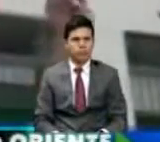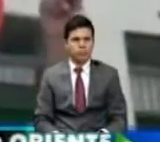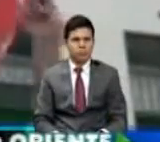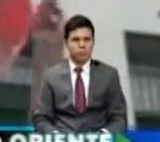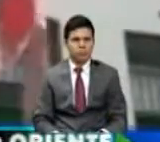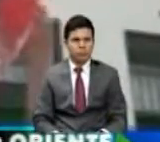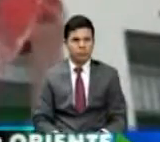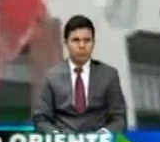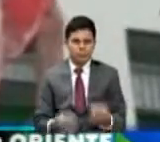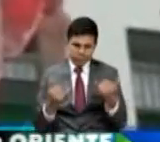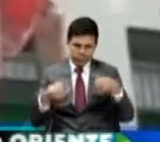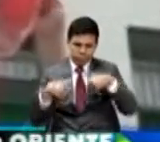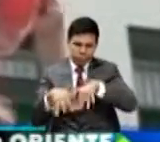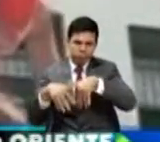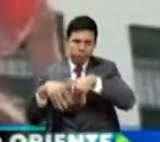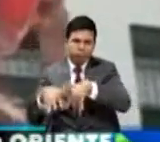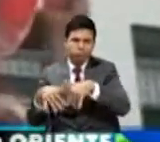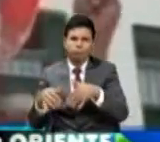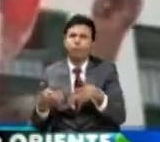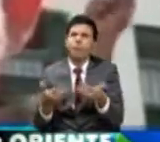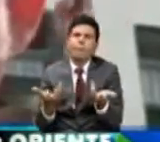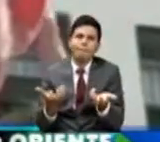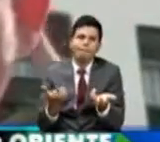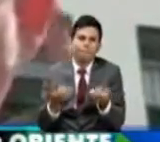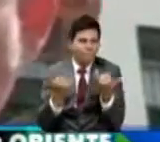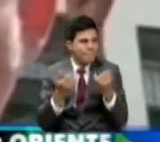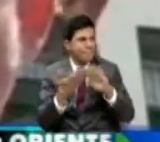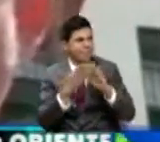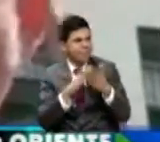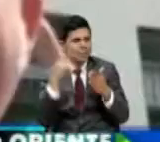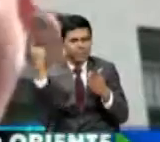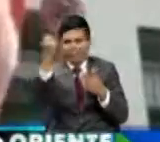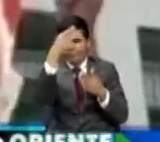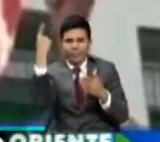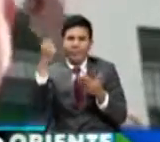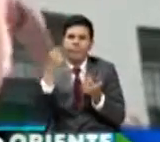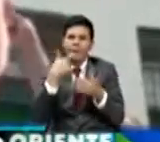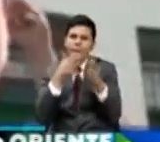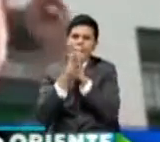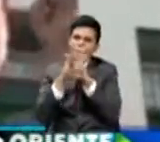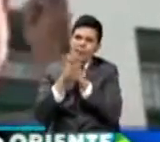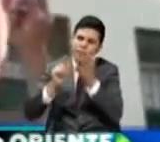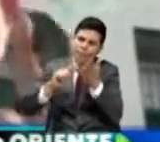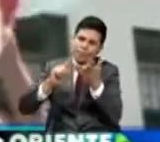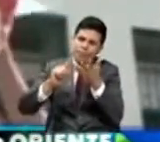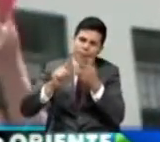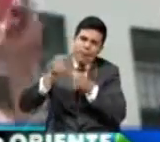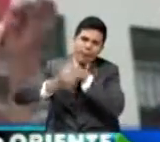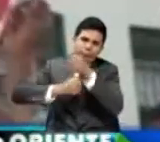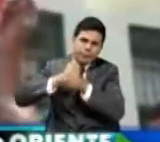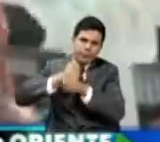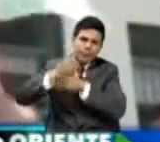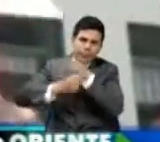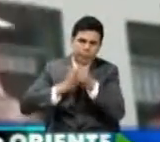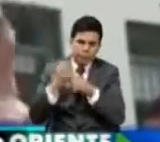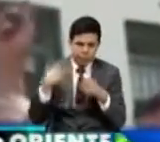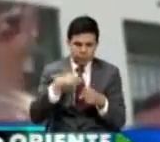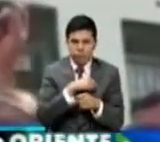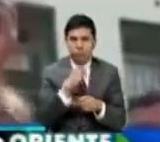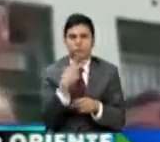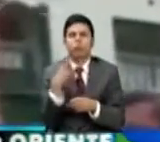La marcha es algo que la comunidad lo tenía en el corazón hace muchos años. Llevamos 200 años